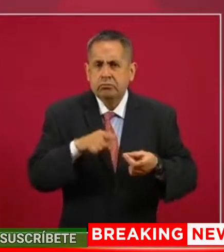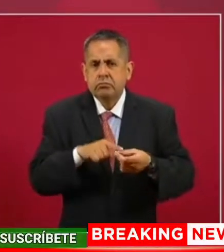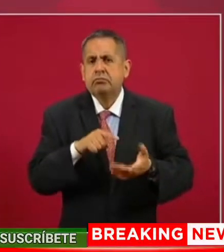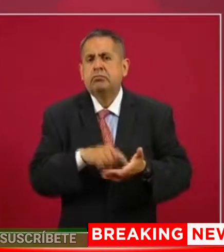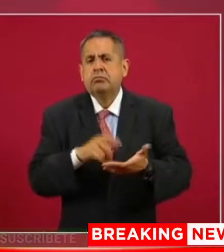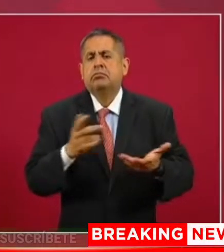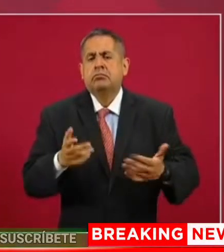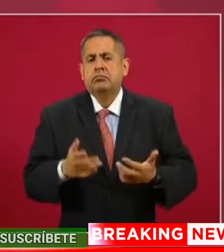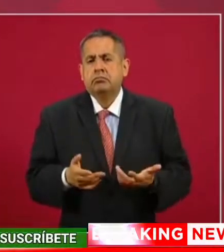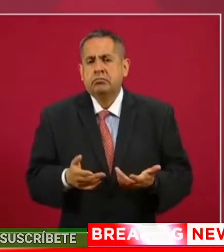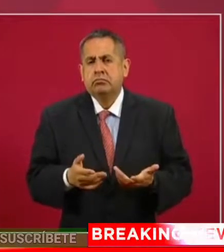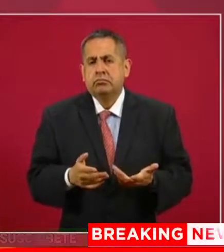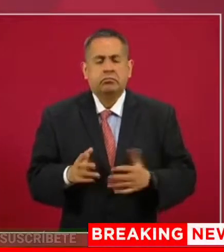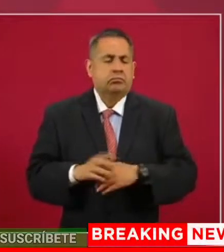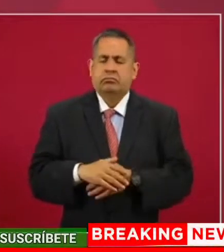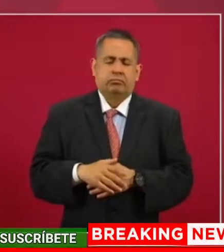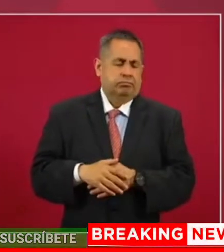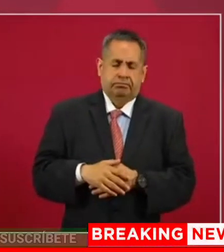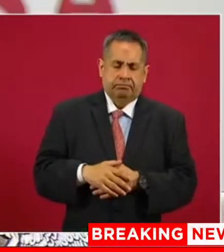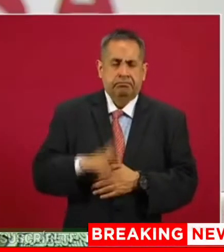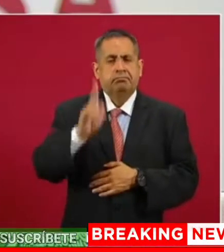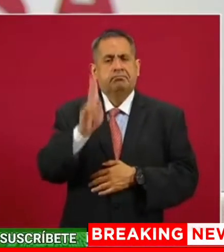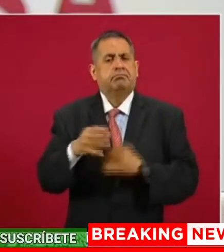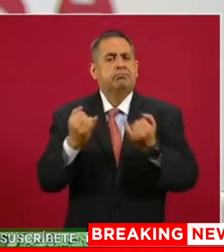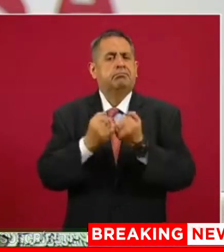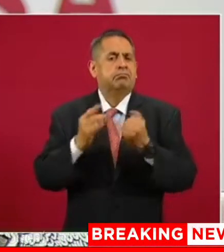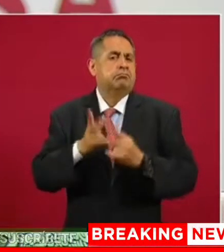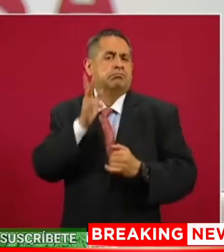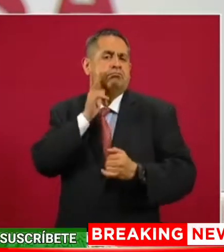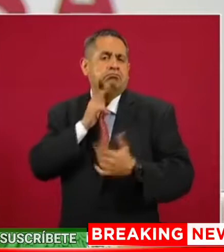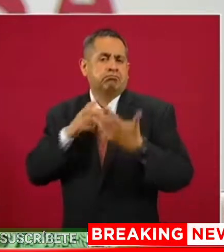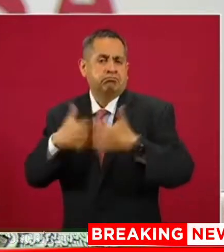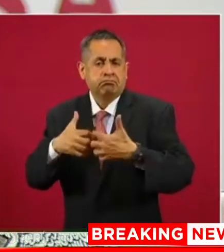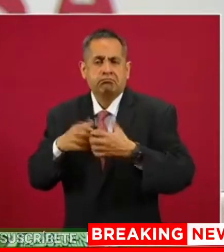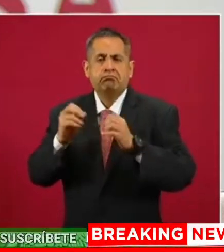Es como las refinerías, como los puertos.